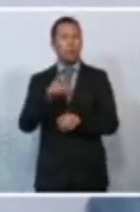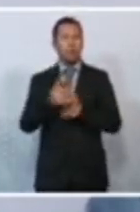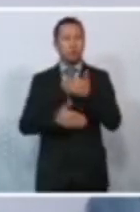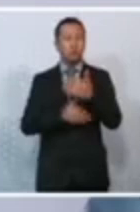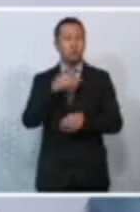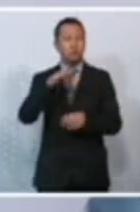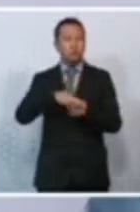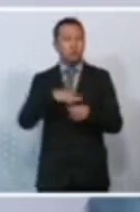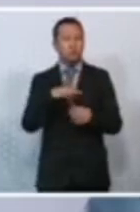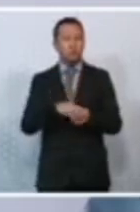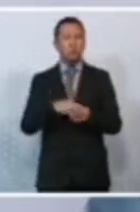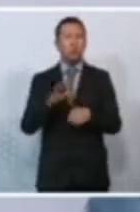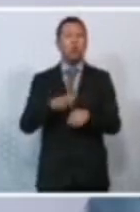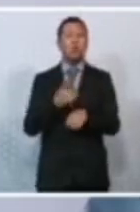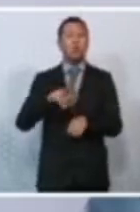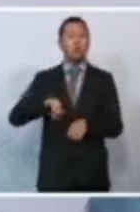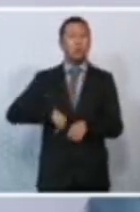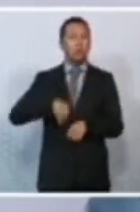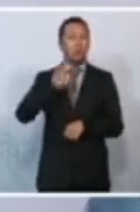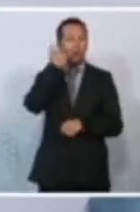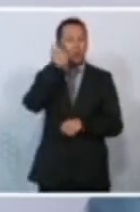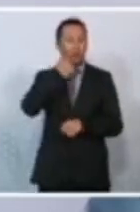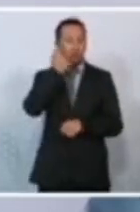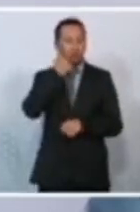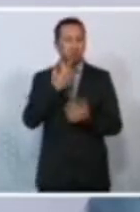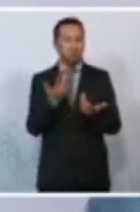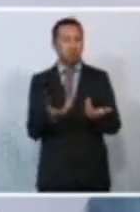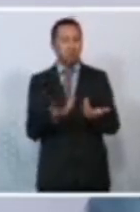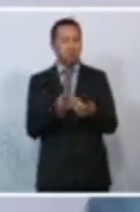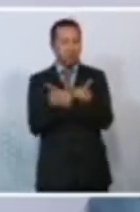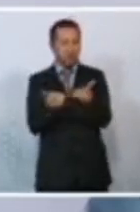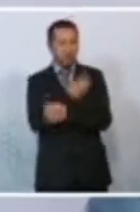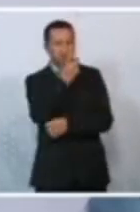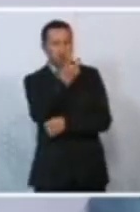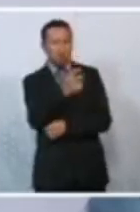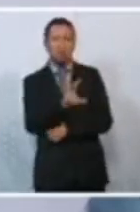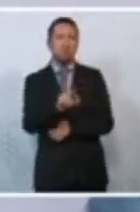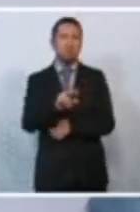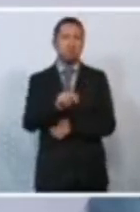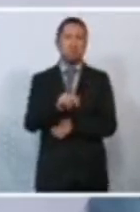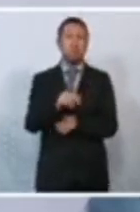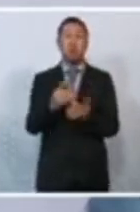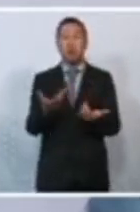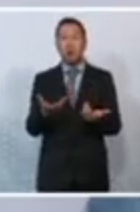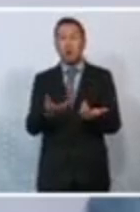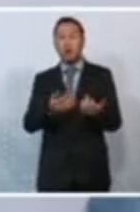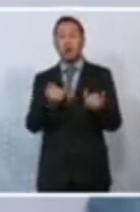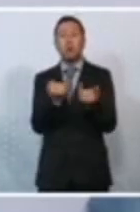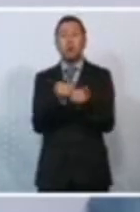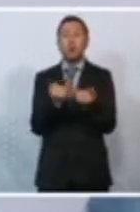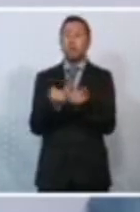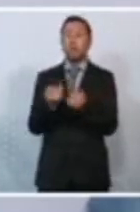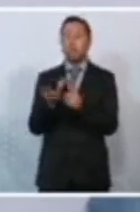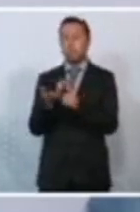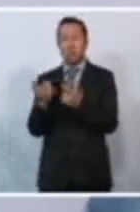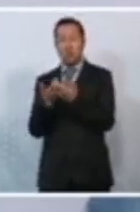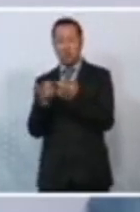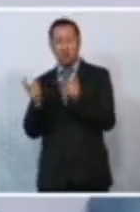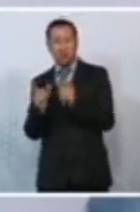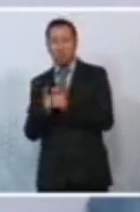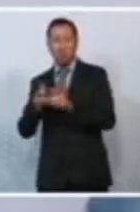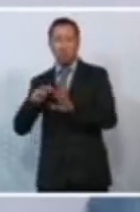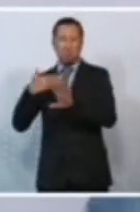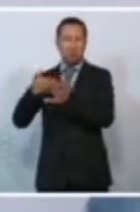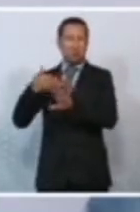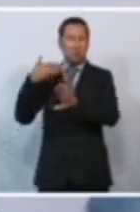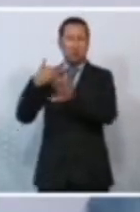se cumplan o no caprichos personales? Y también me preguntaría, ¿qué tiene de decente rodearse de equipos agresores? Hace